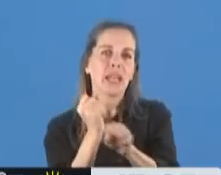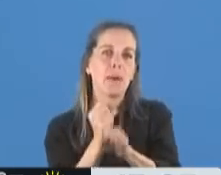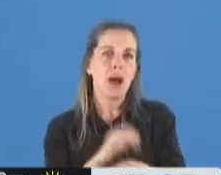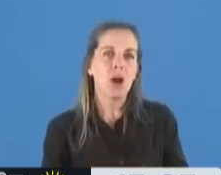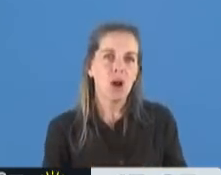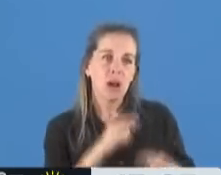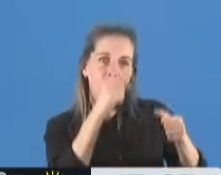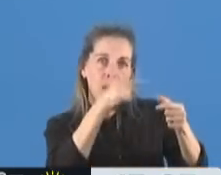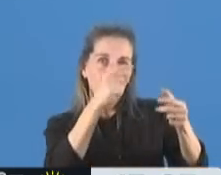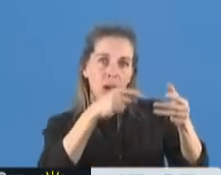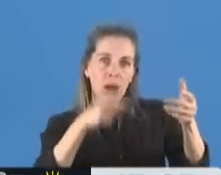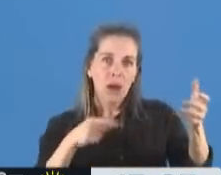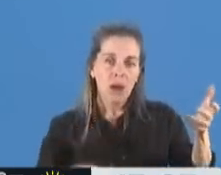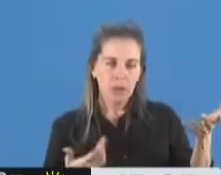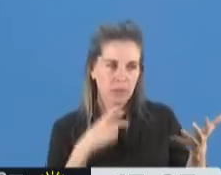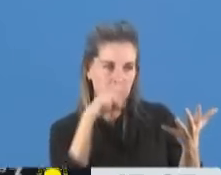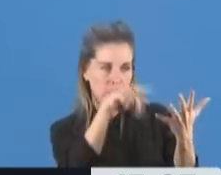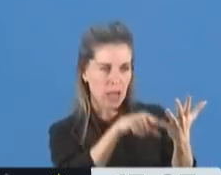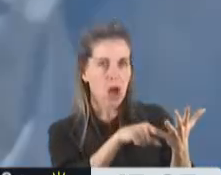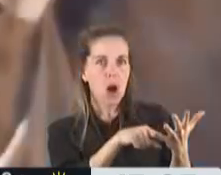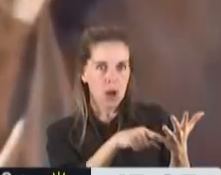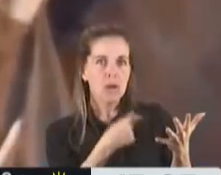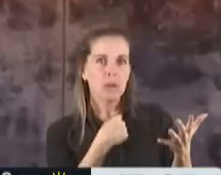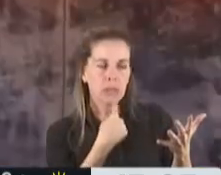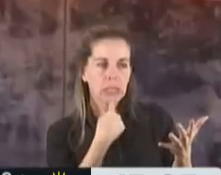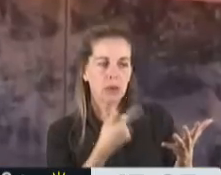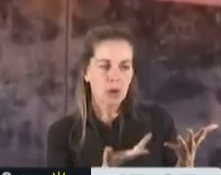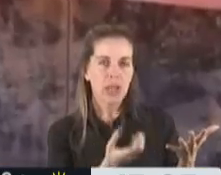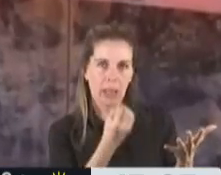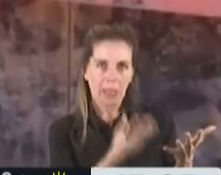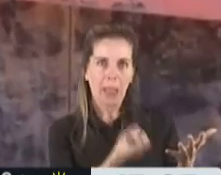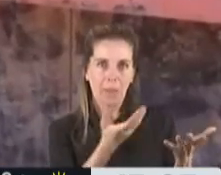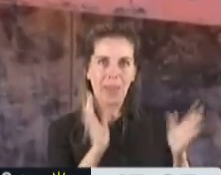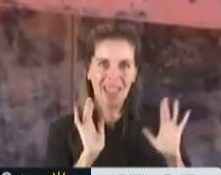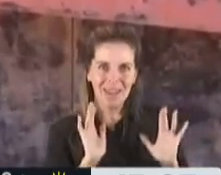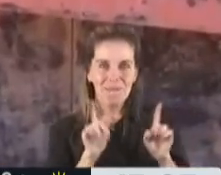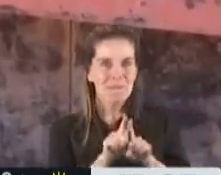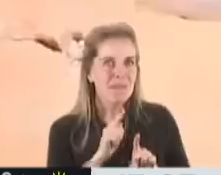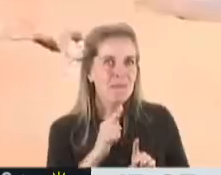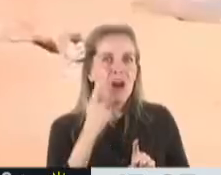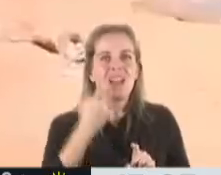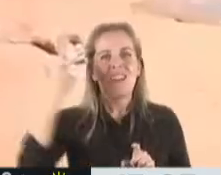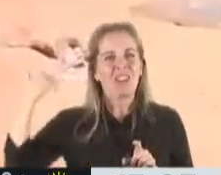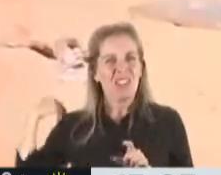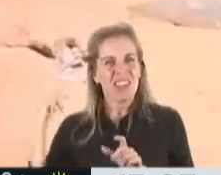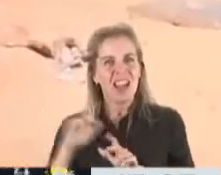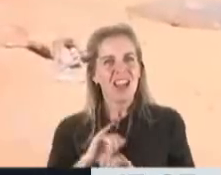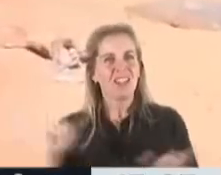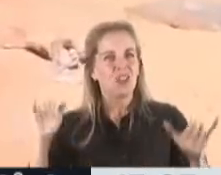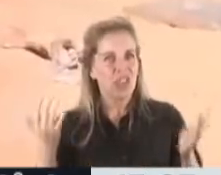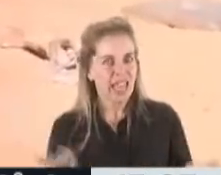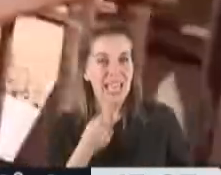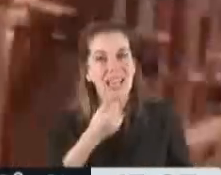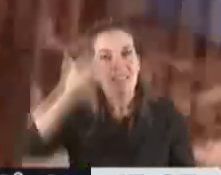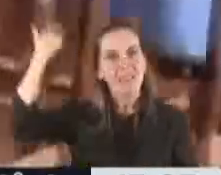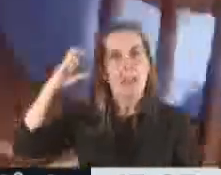Esos son datos que me dicen: vas por la buena senda. Como dije el otro día, si Perón